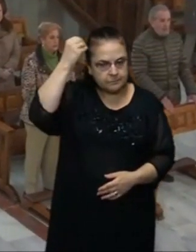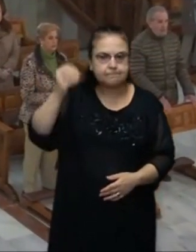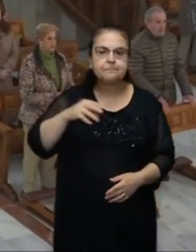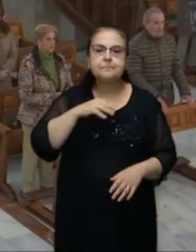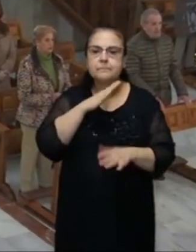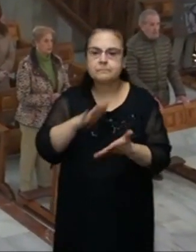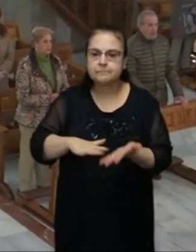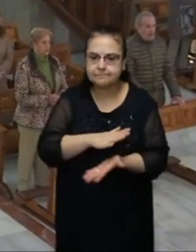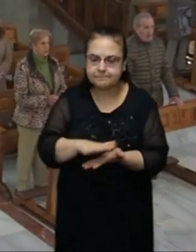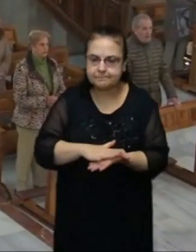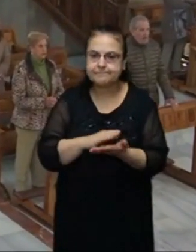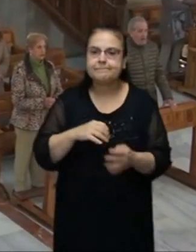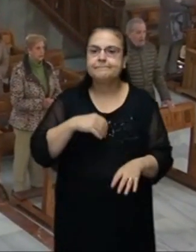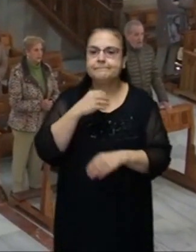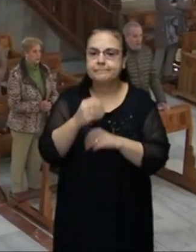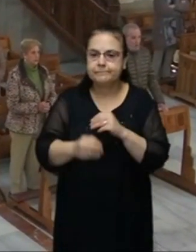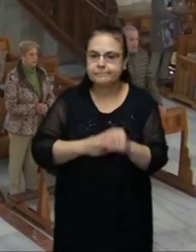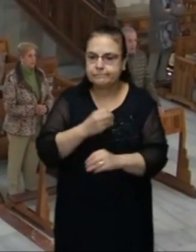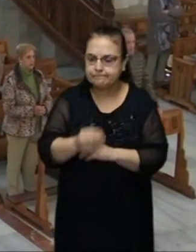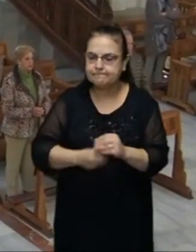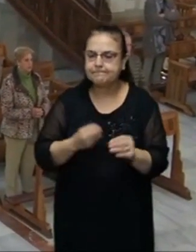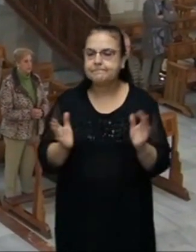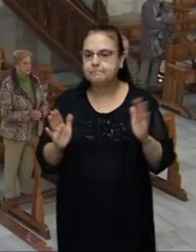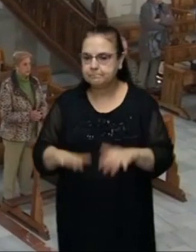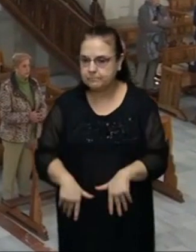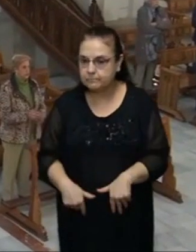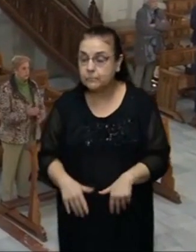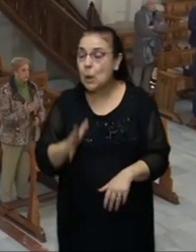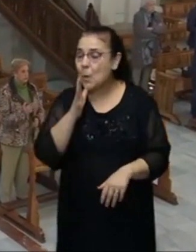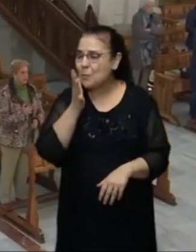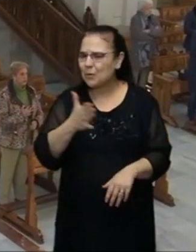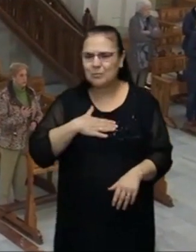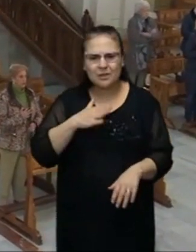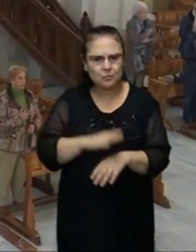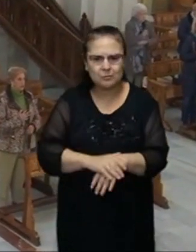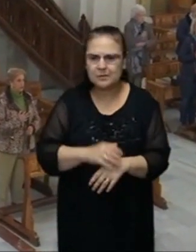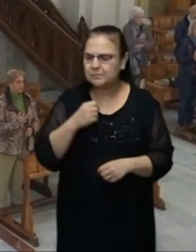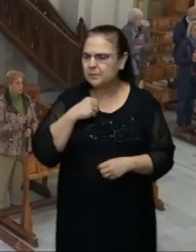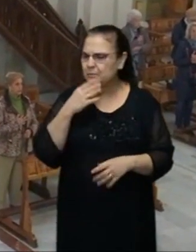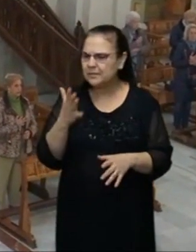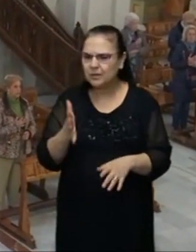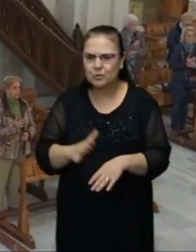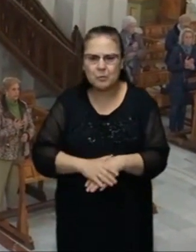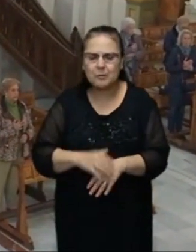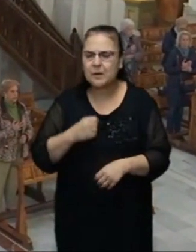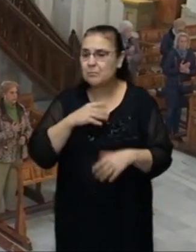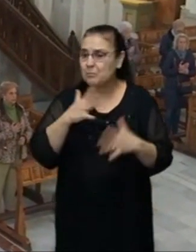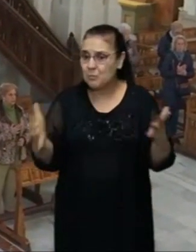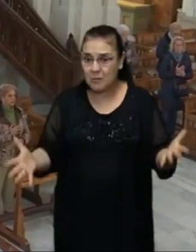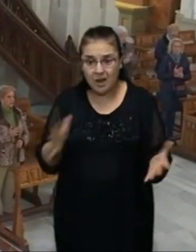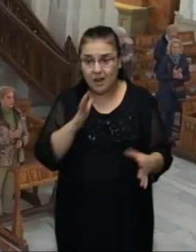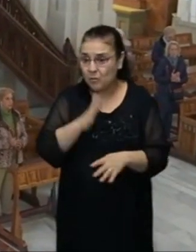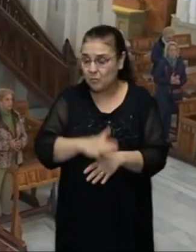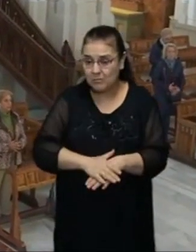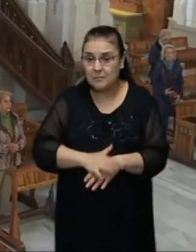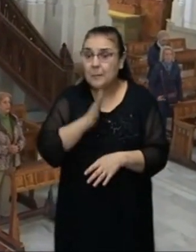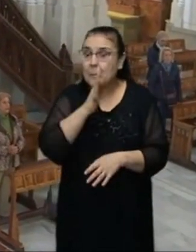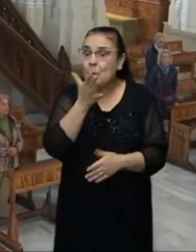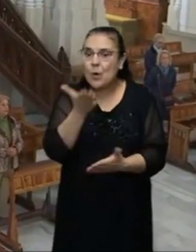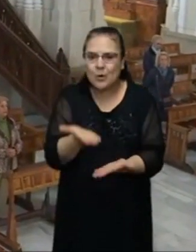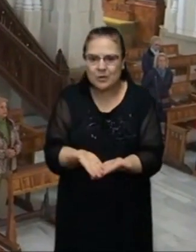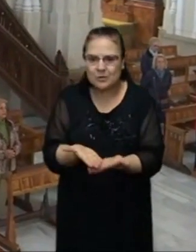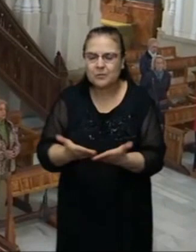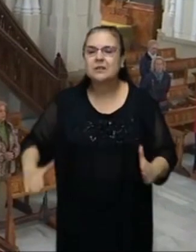de pensamiento, palabra, obra y omisión, por mi culpa, por mi culpa, por mi gran